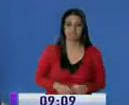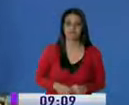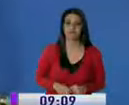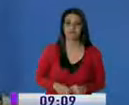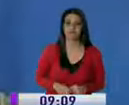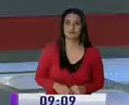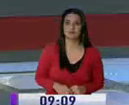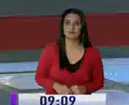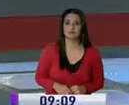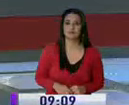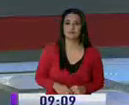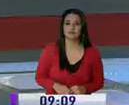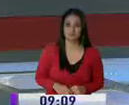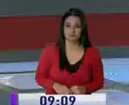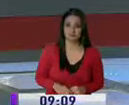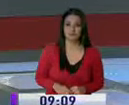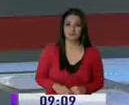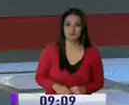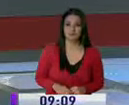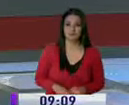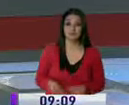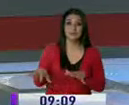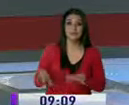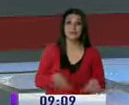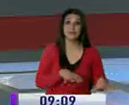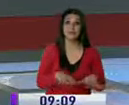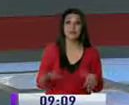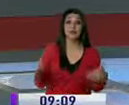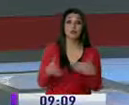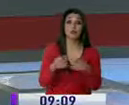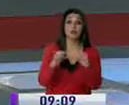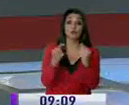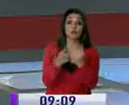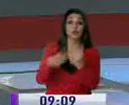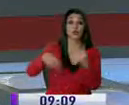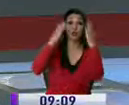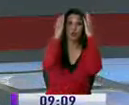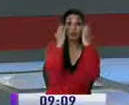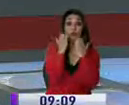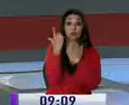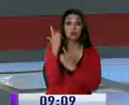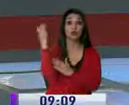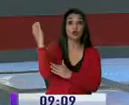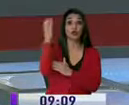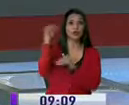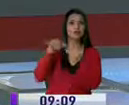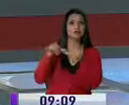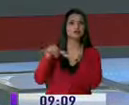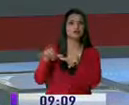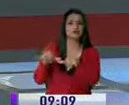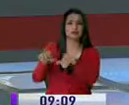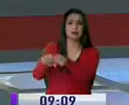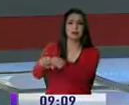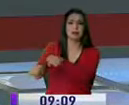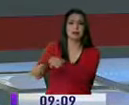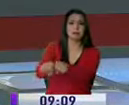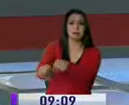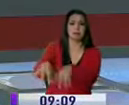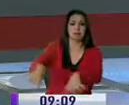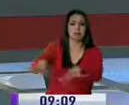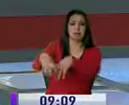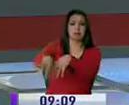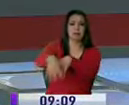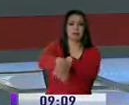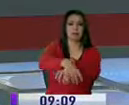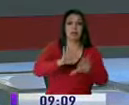Patricia Aldaz. Los operativos contra el Frente Oliver Sinisterra avanzan y debilitan a la organización insurgente. Así